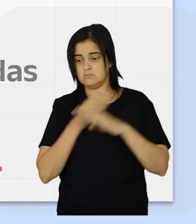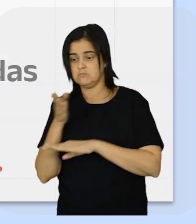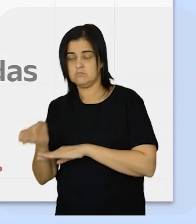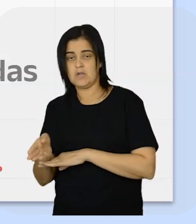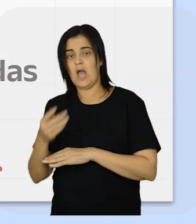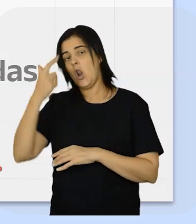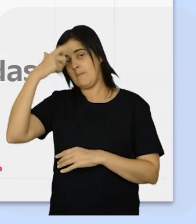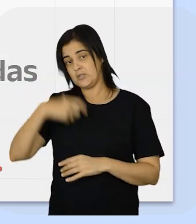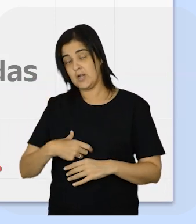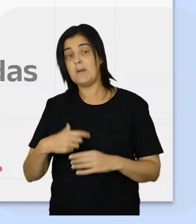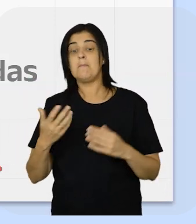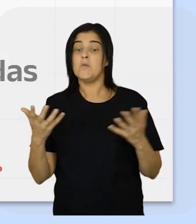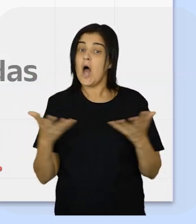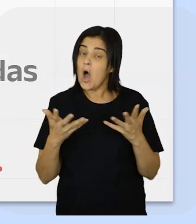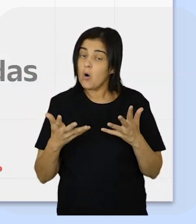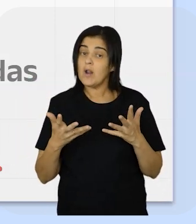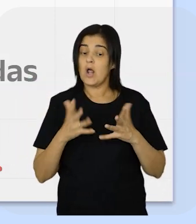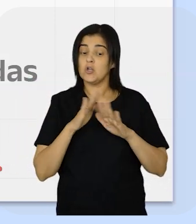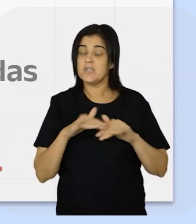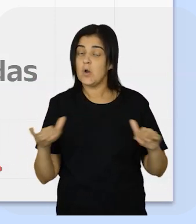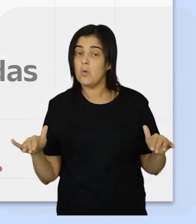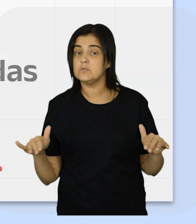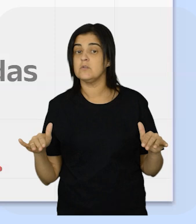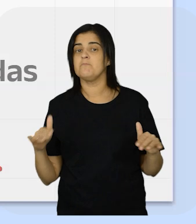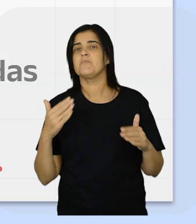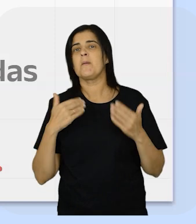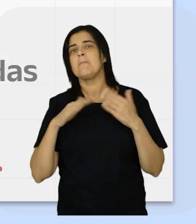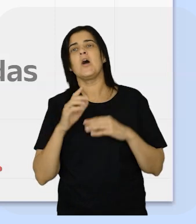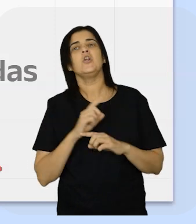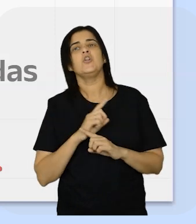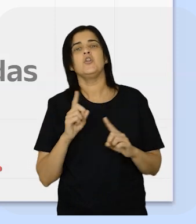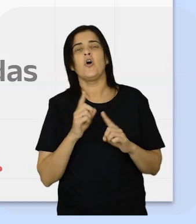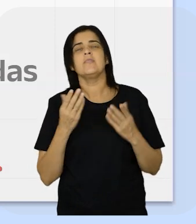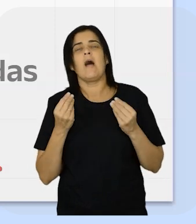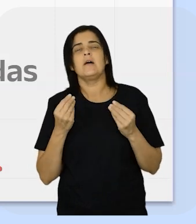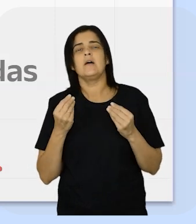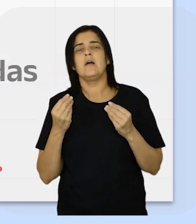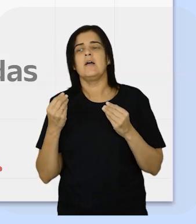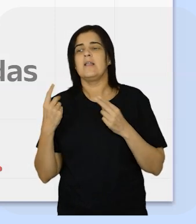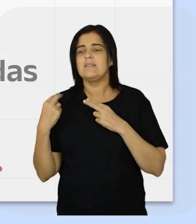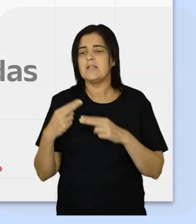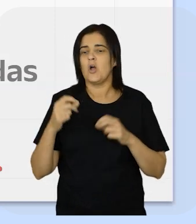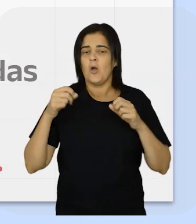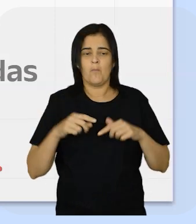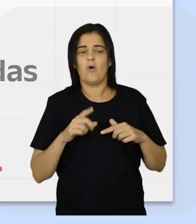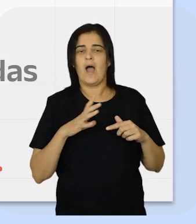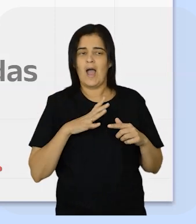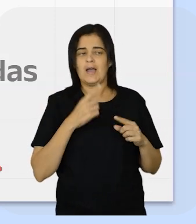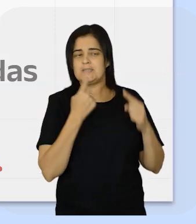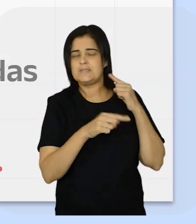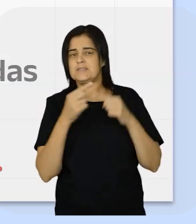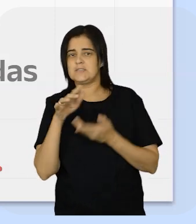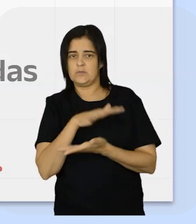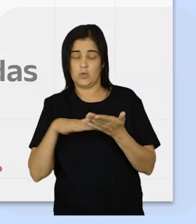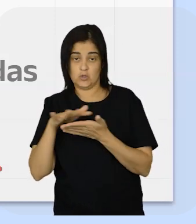nuestros alumnos son cada vez más no tradicionales. Entonces, ¿qué ocurre? El